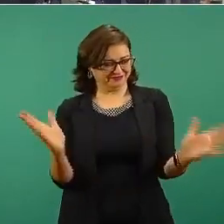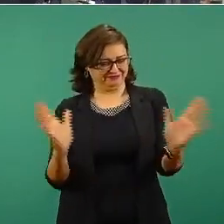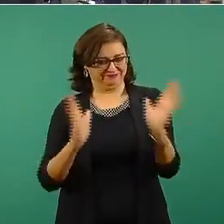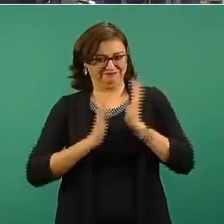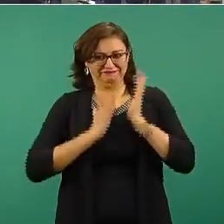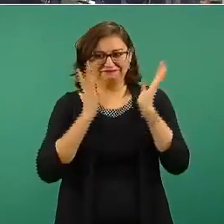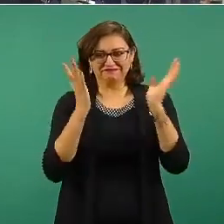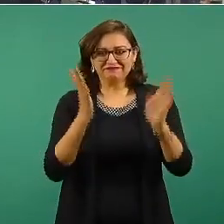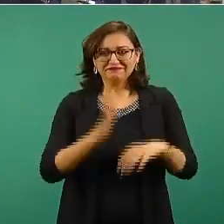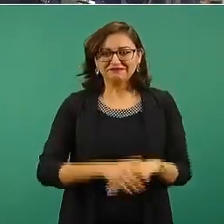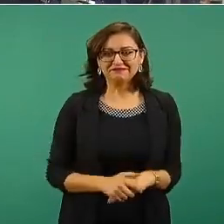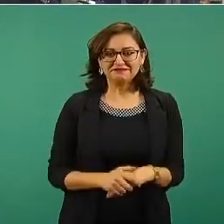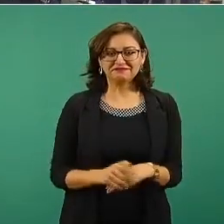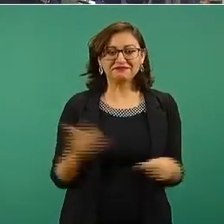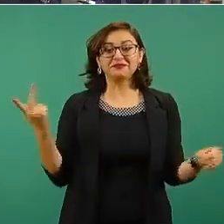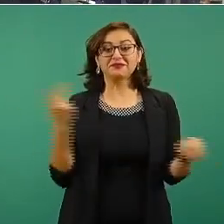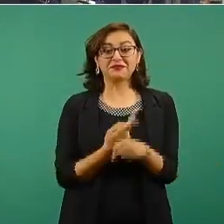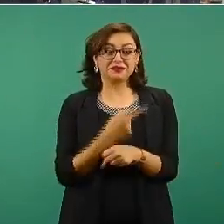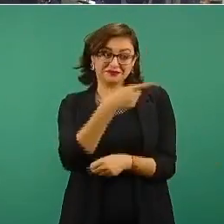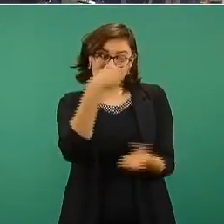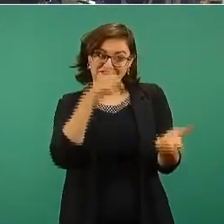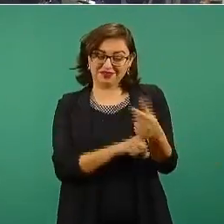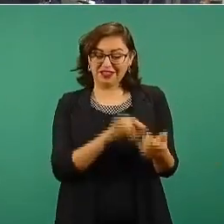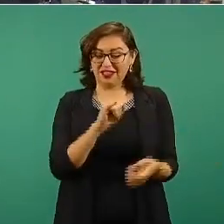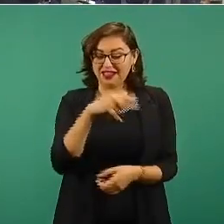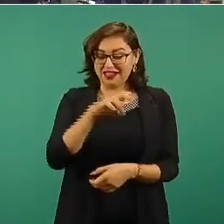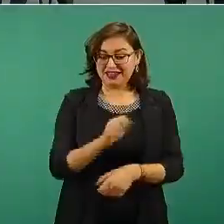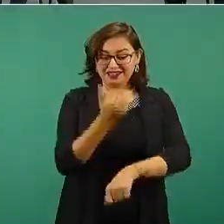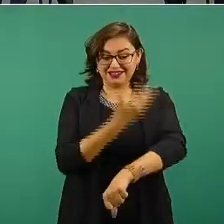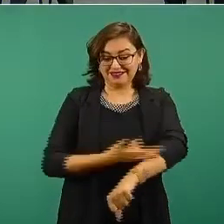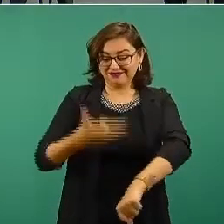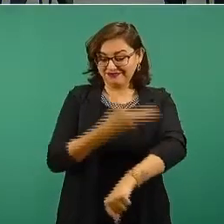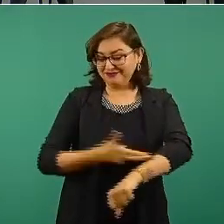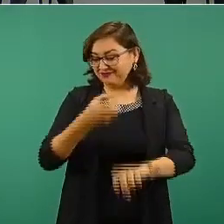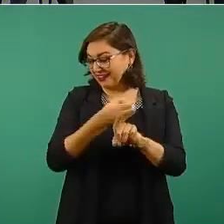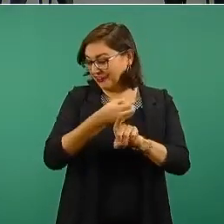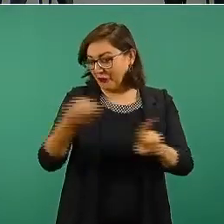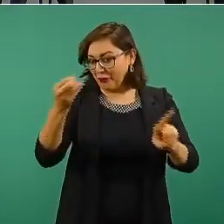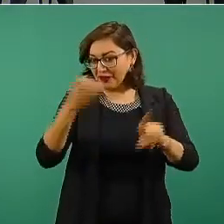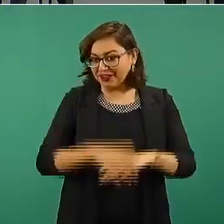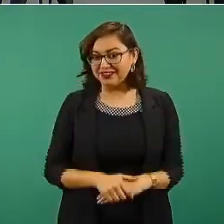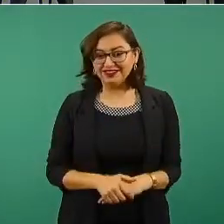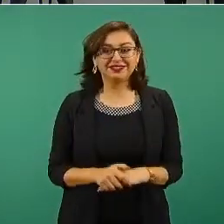los que organizaron eso, que los del INE, creen que